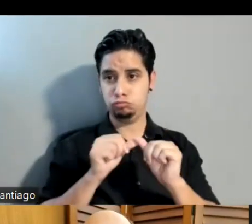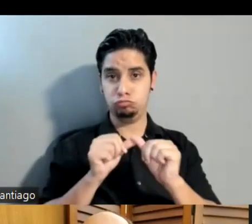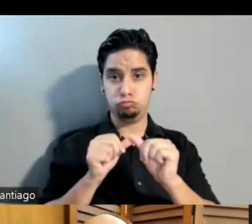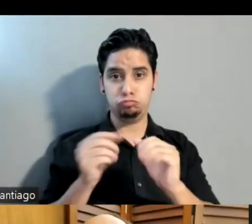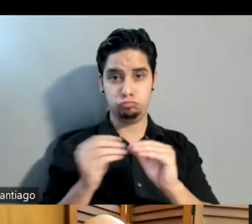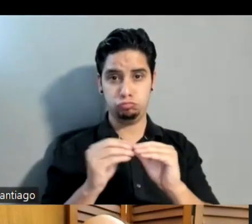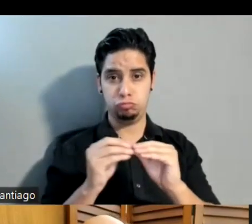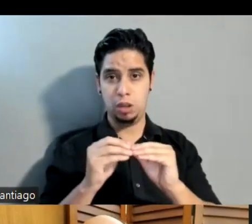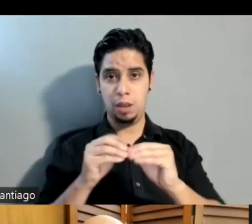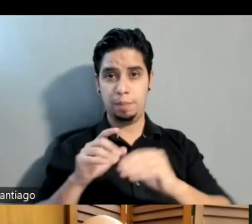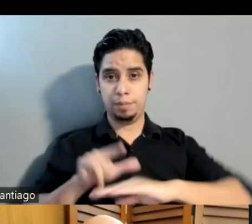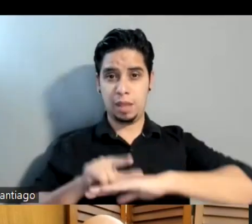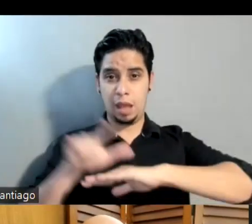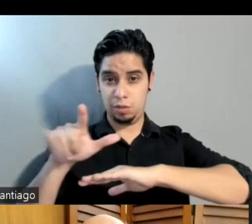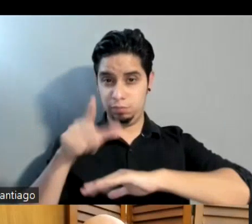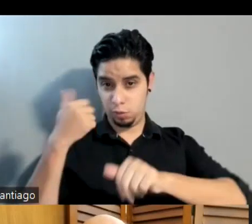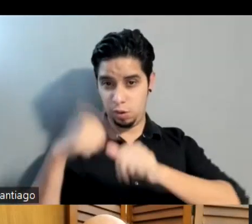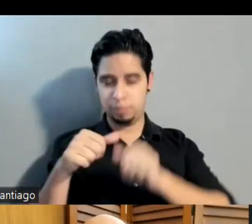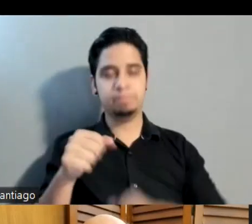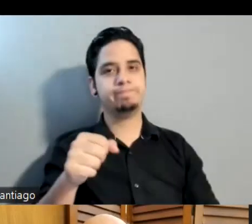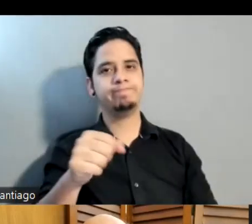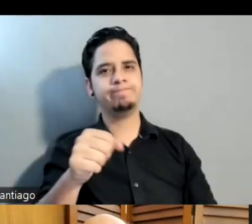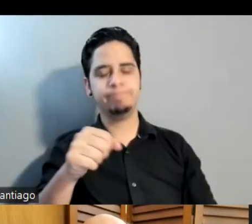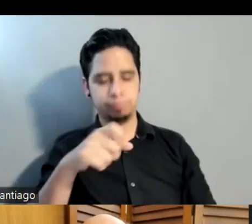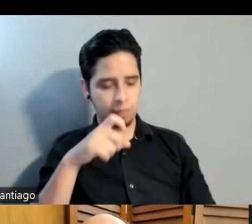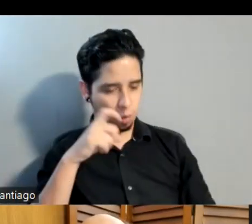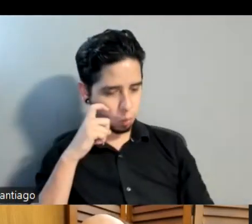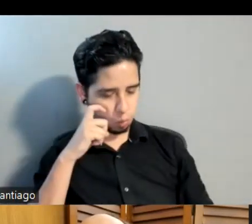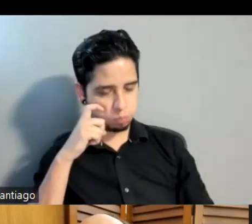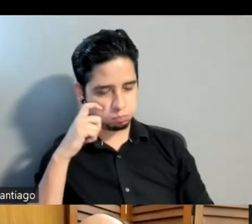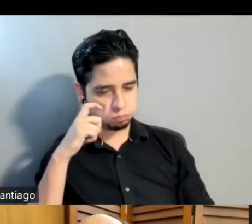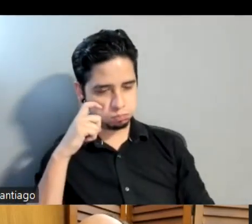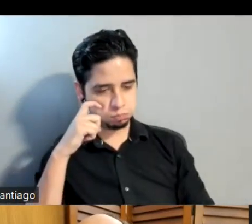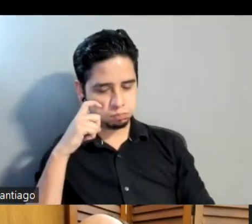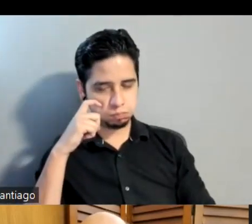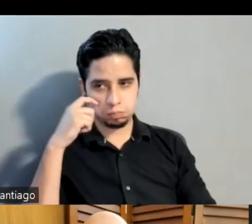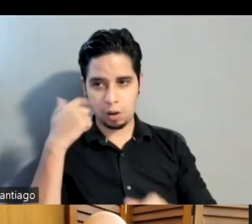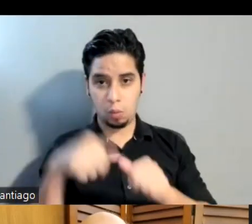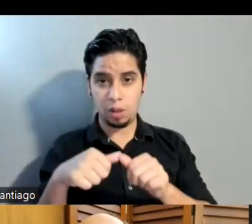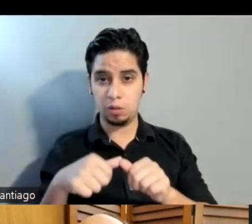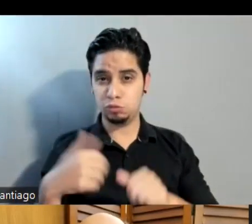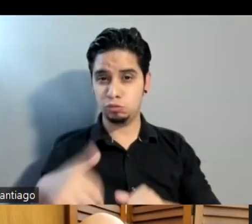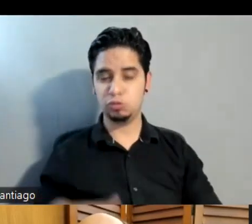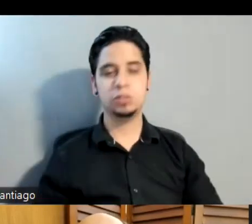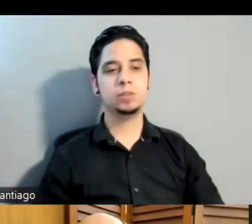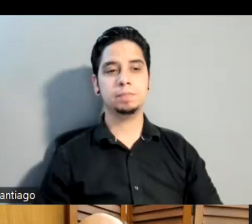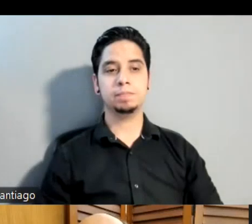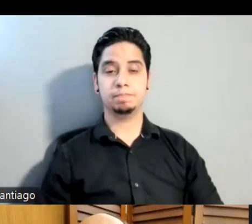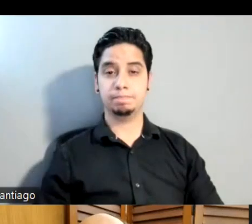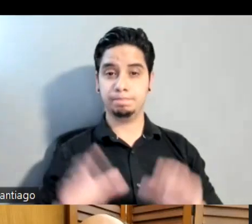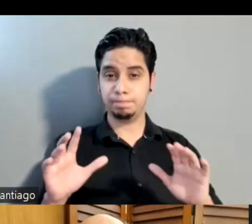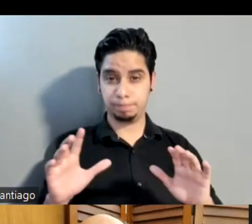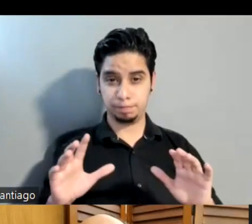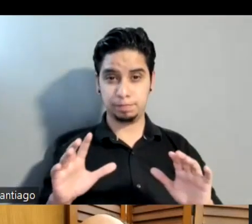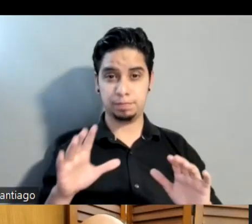que esto siga viajando. ¿De acuerdo? Sí, realmente ahí descubrimos que todos somos mamitas. Sí, pues. Pero